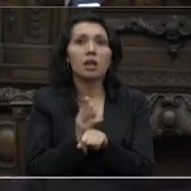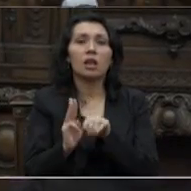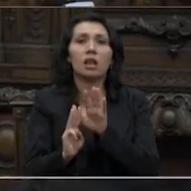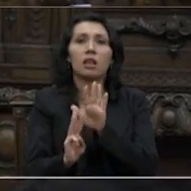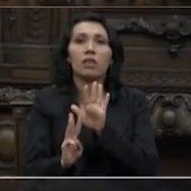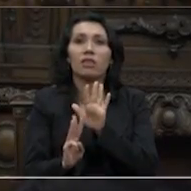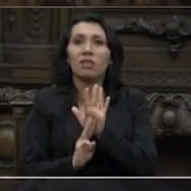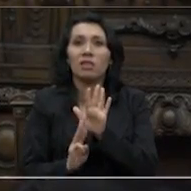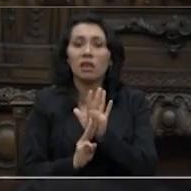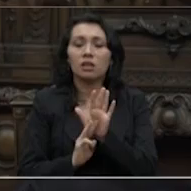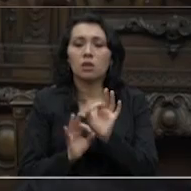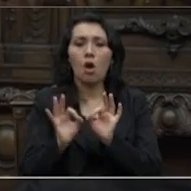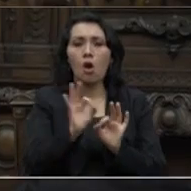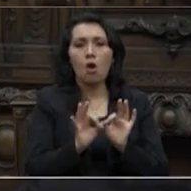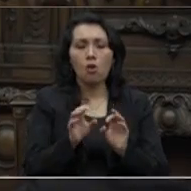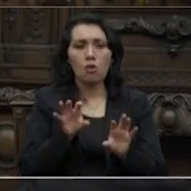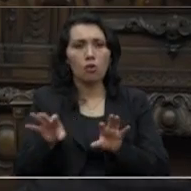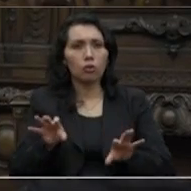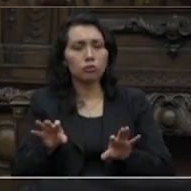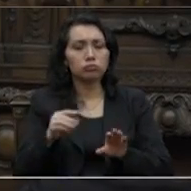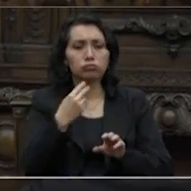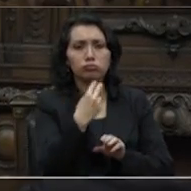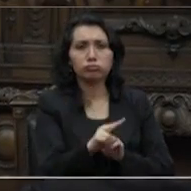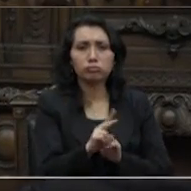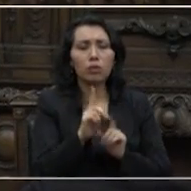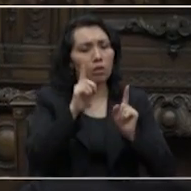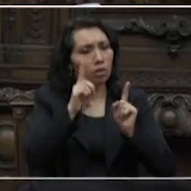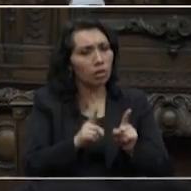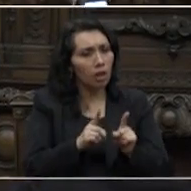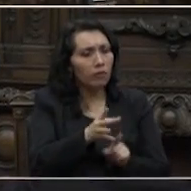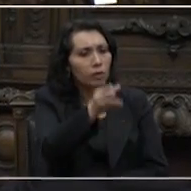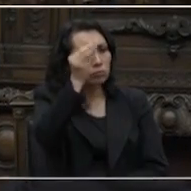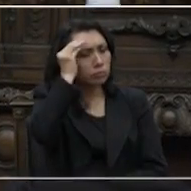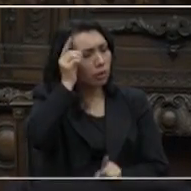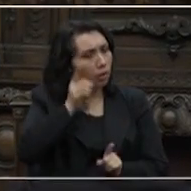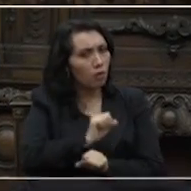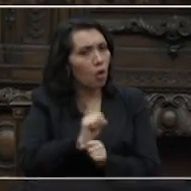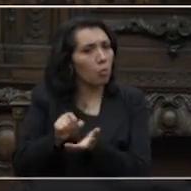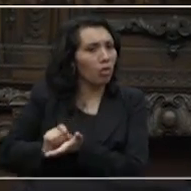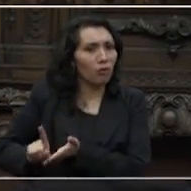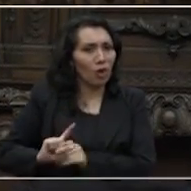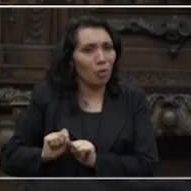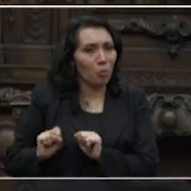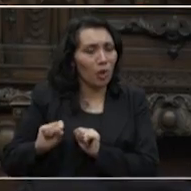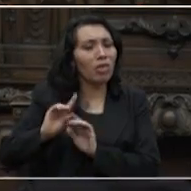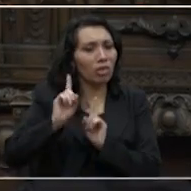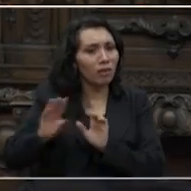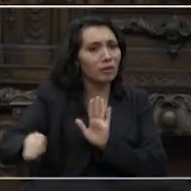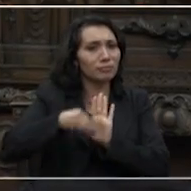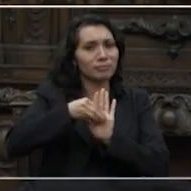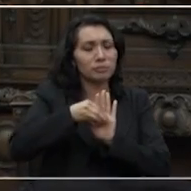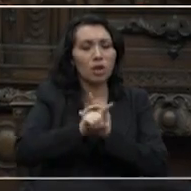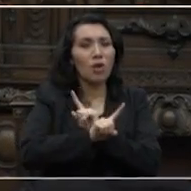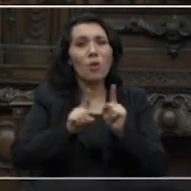identidades o factores identitarios que tienen que ser tomados en cuenta. Y no es